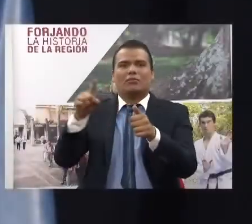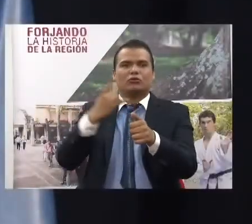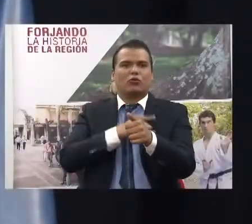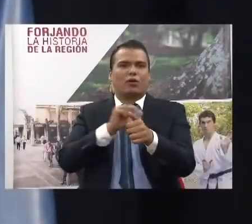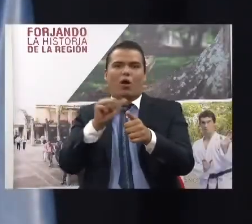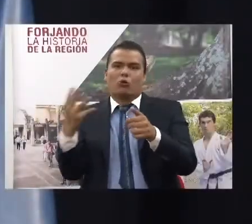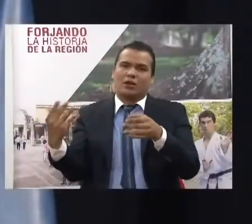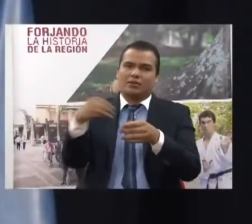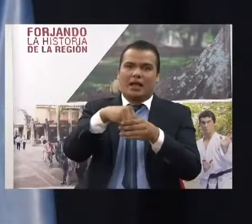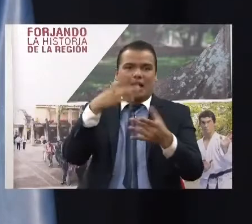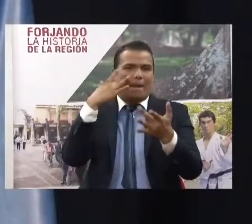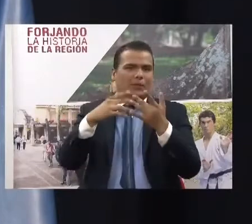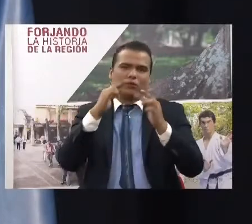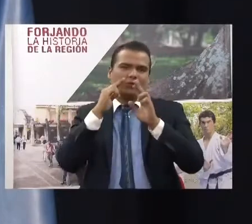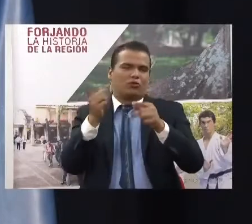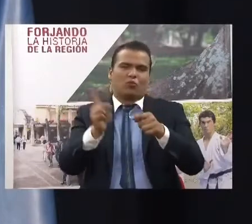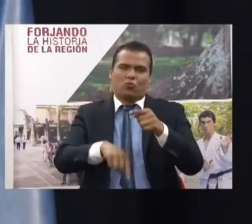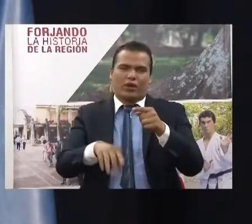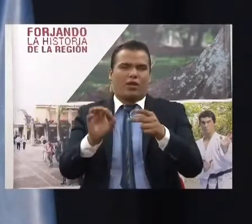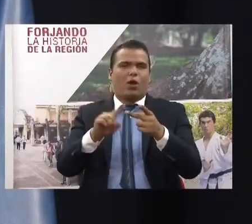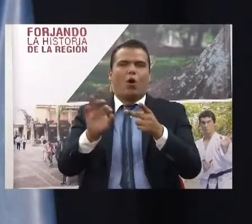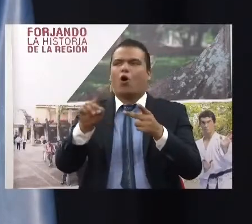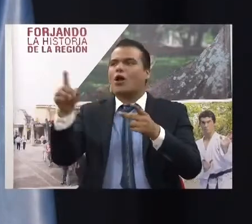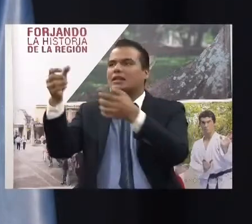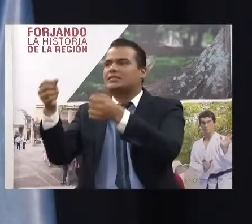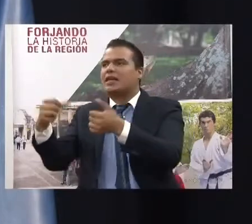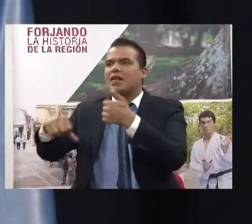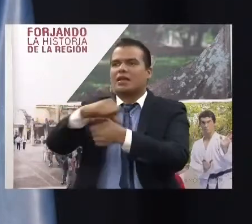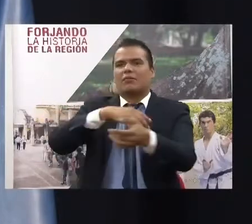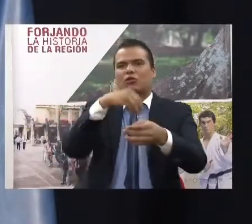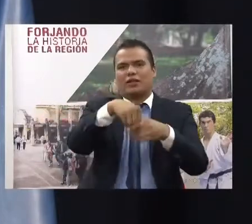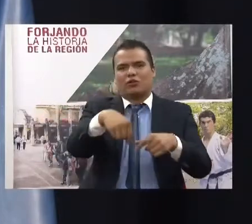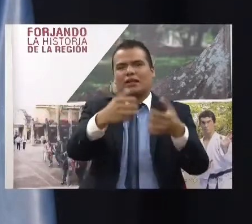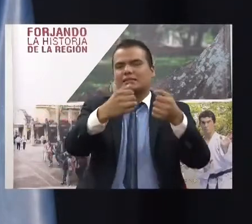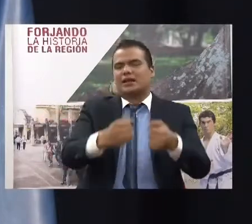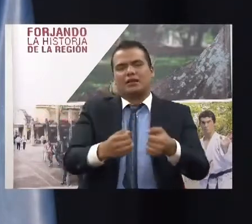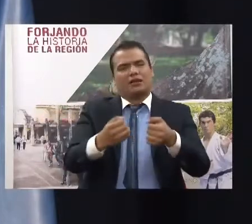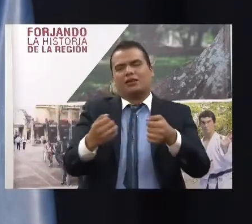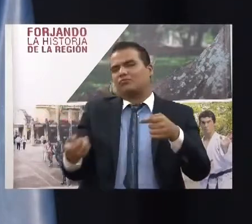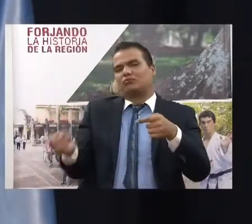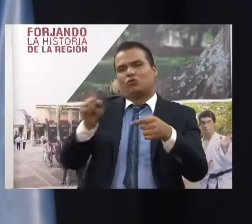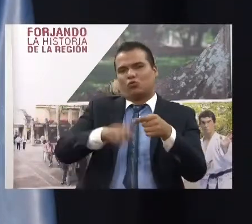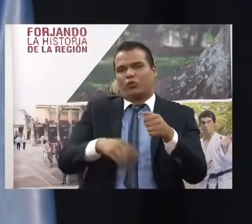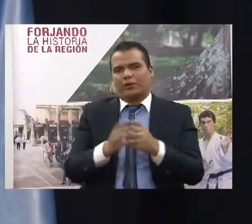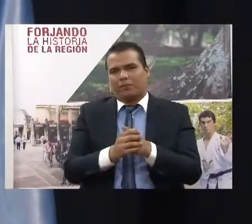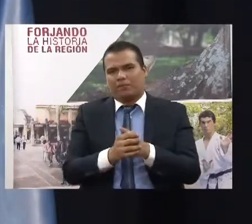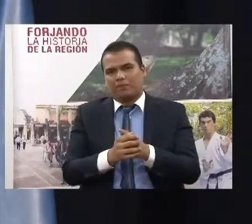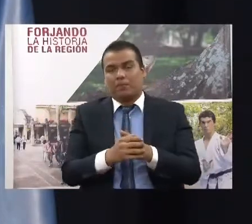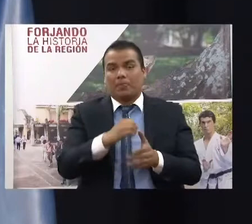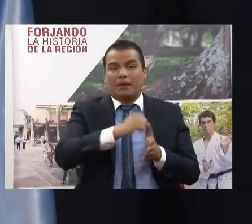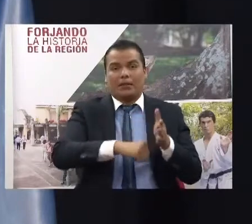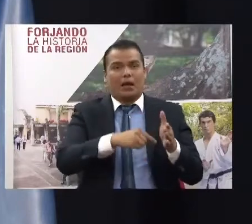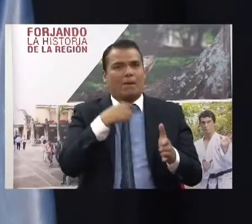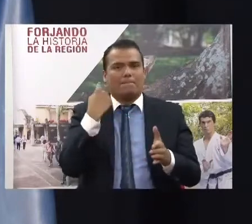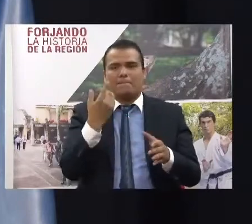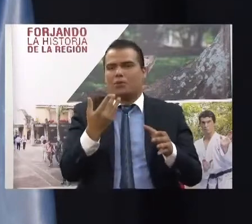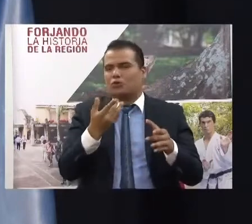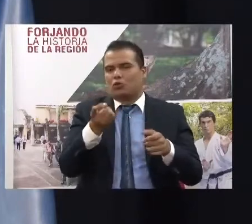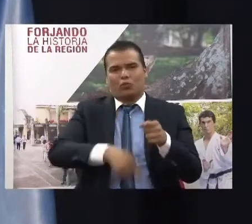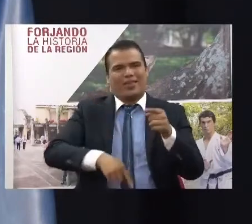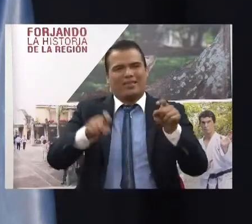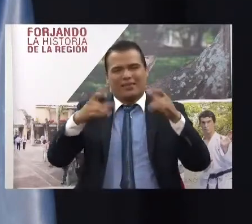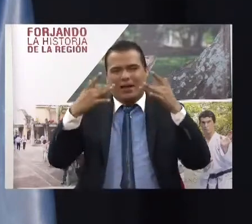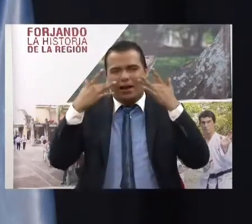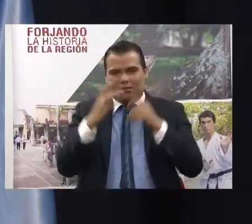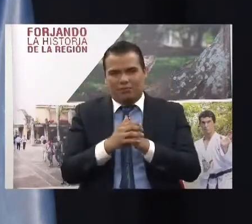B. El estudiante no debe haber repetido ni habilitado ninguna asignatura de su programa. C. El promedio